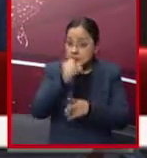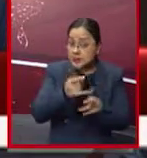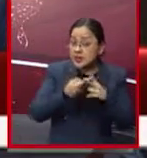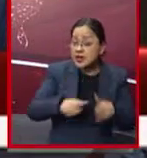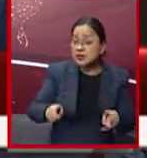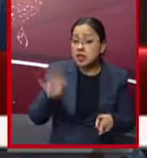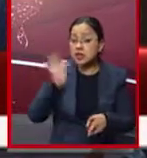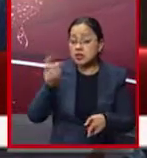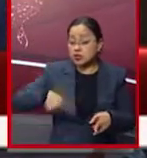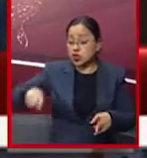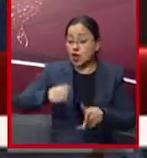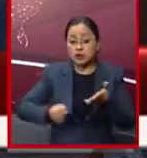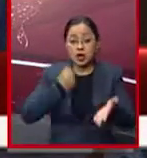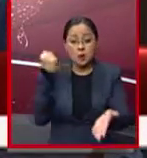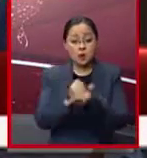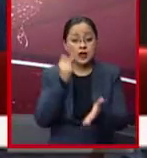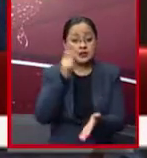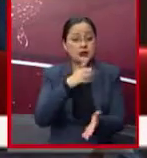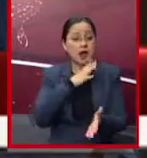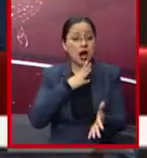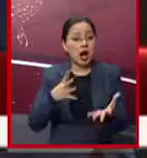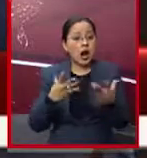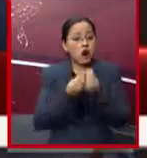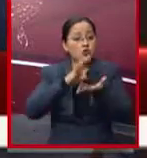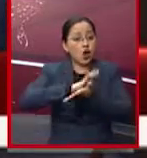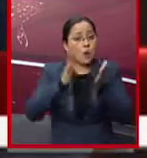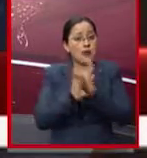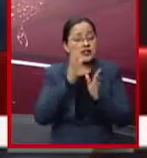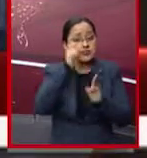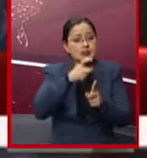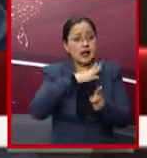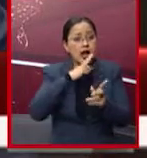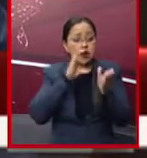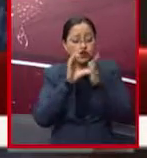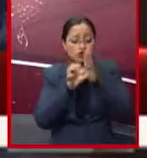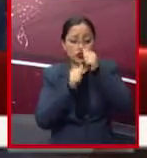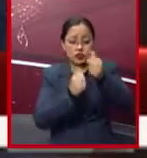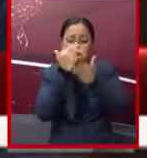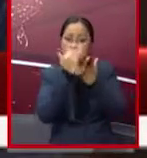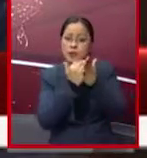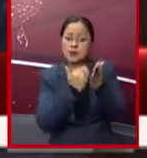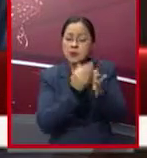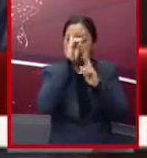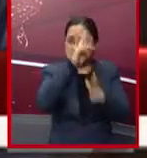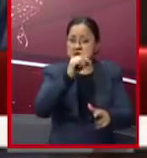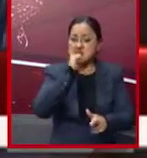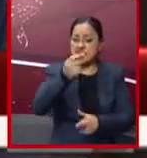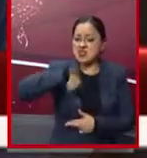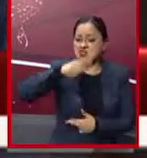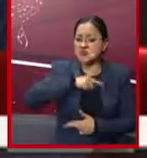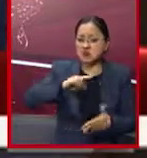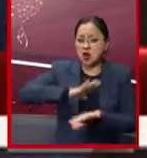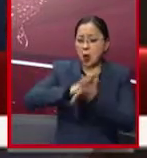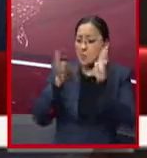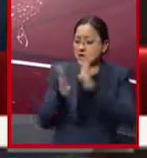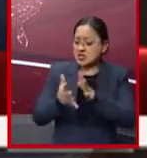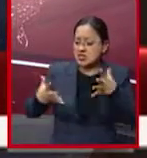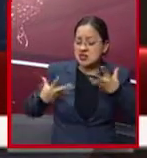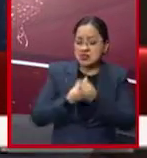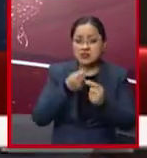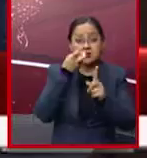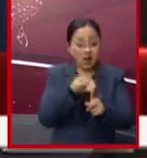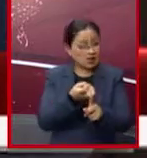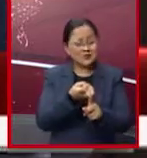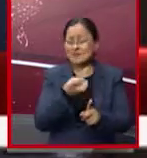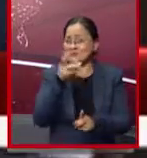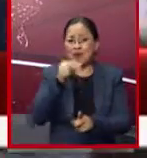aprobarse, serán producto de la violación de 3 preceptos constitucionales y nosotros no tenemos que ser comparsa de